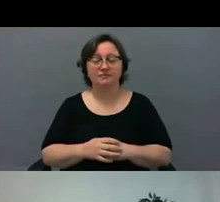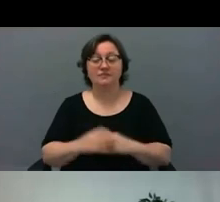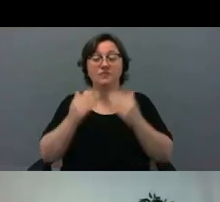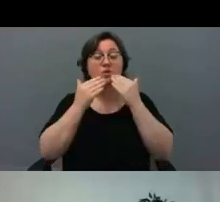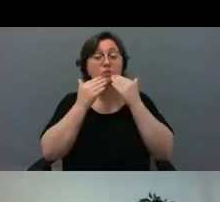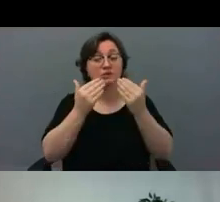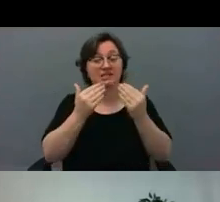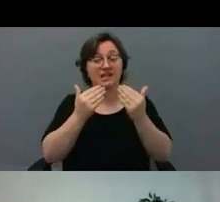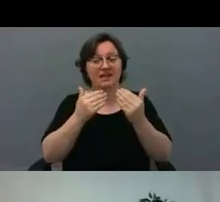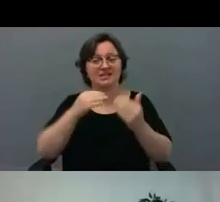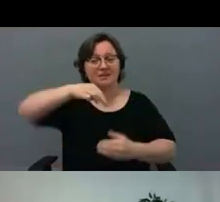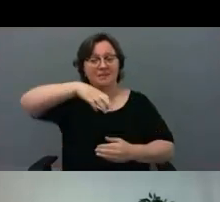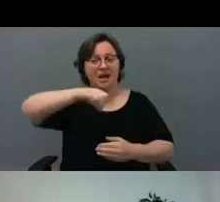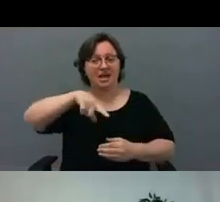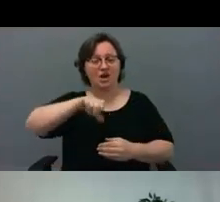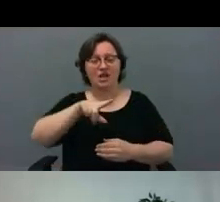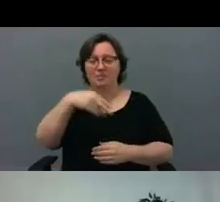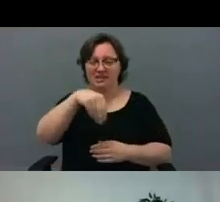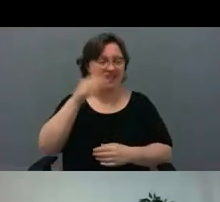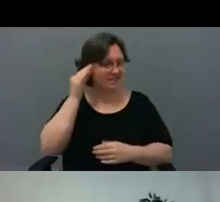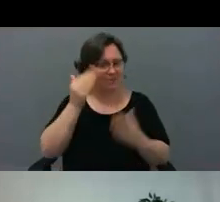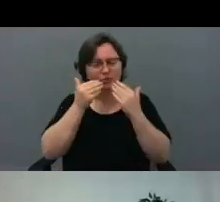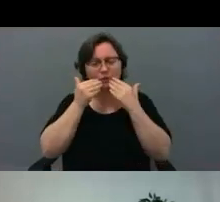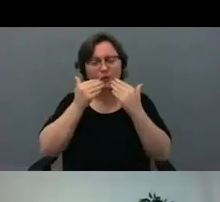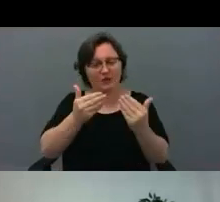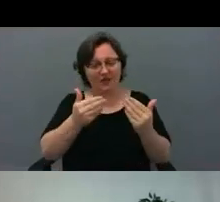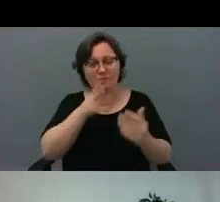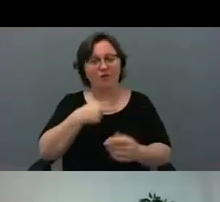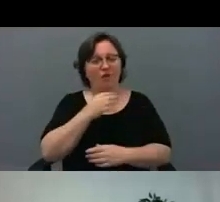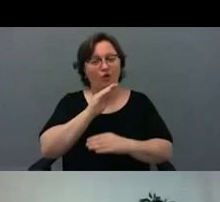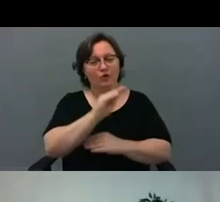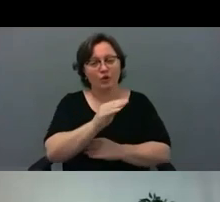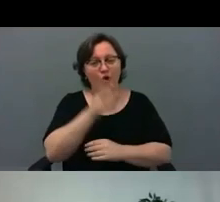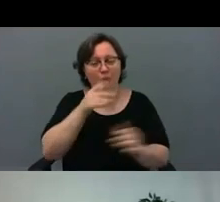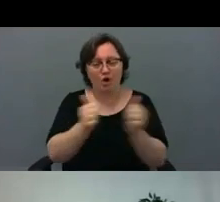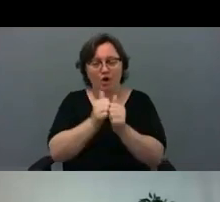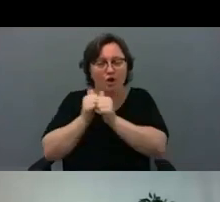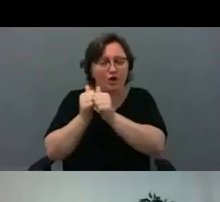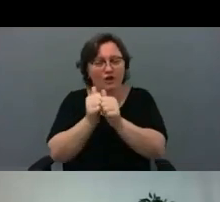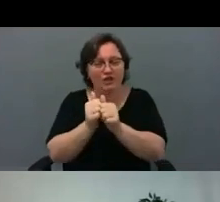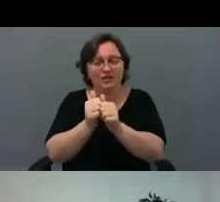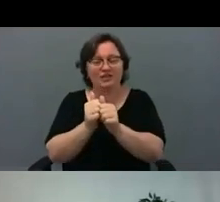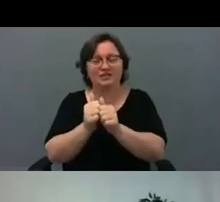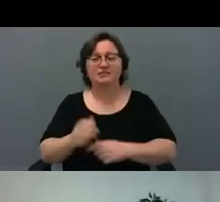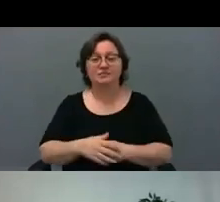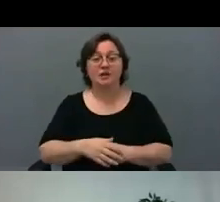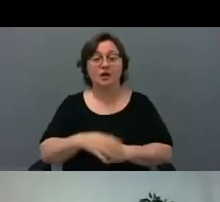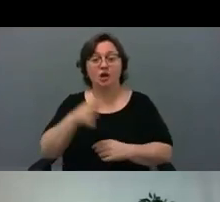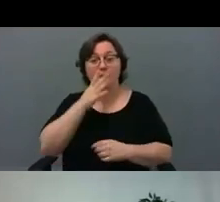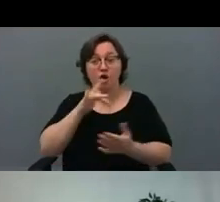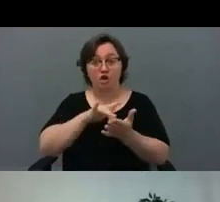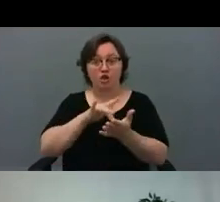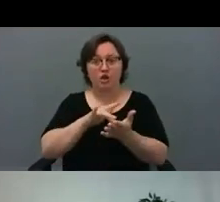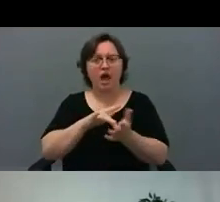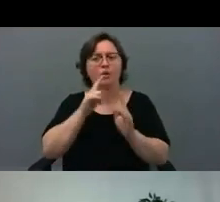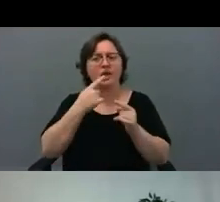Muchísimas gracias, Manoli. Muchísimas, muchísimas gracias por tus palabras, por estar aquí, por tu presencia y por estar aquí pese a